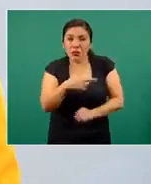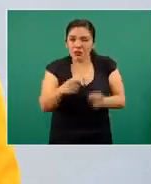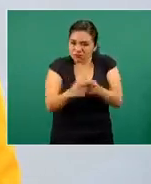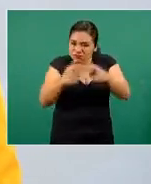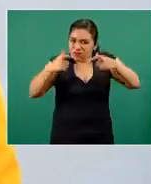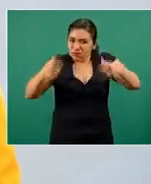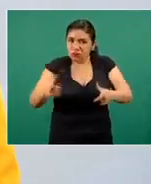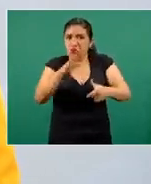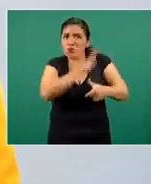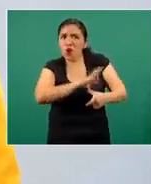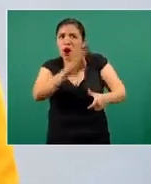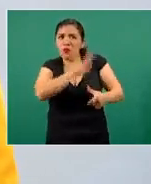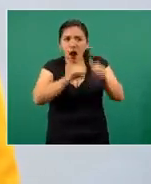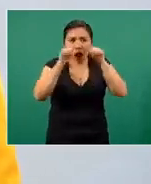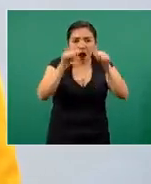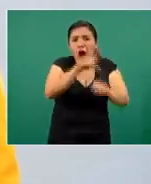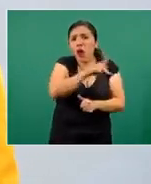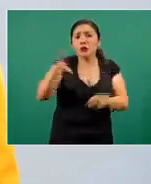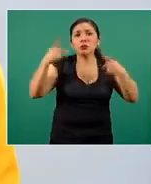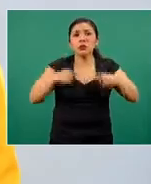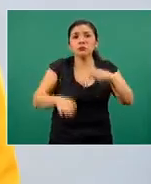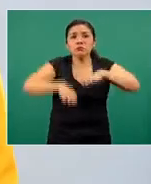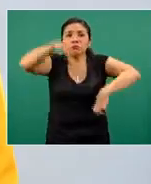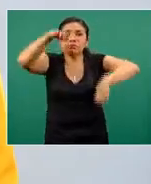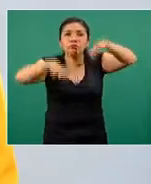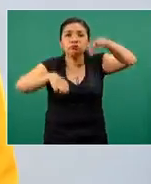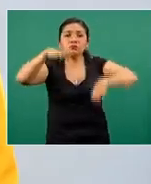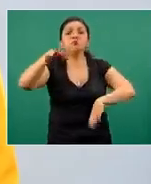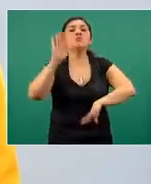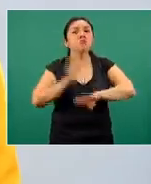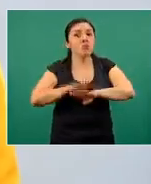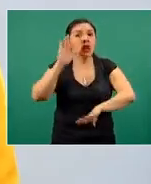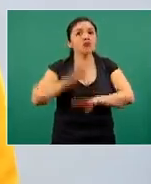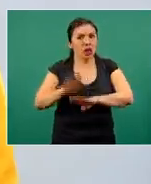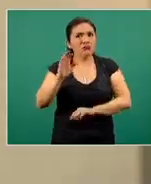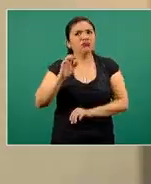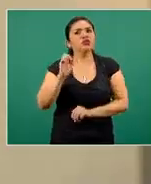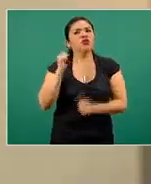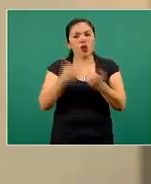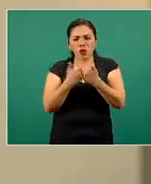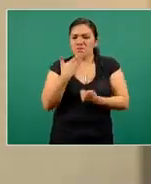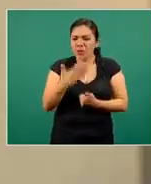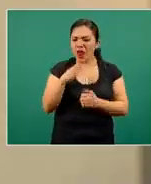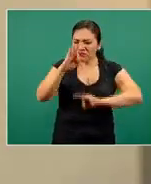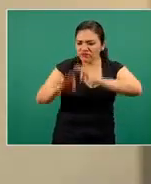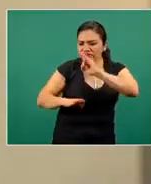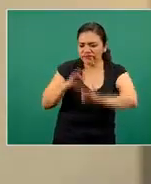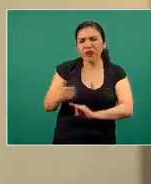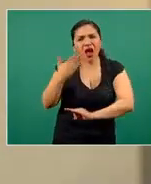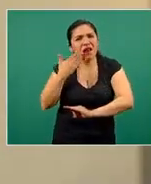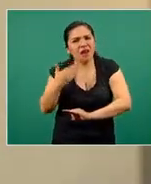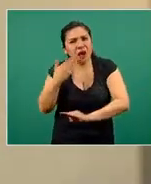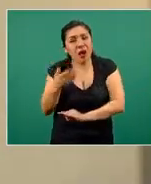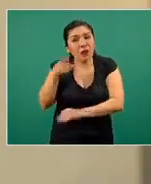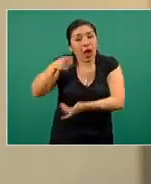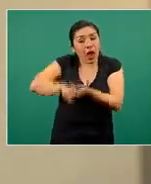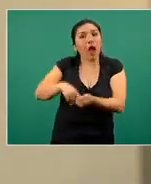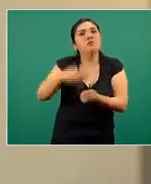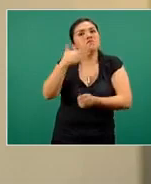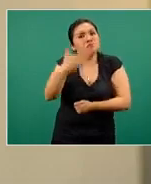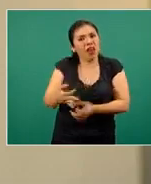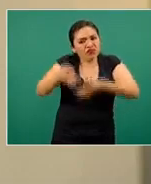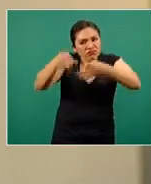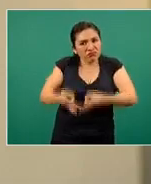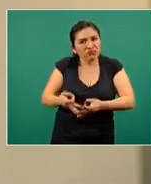para poder atender a los adultos mayores con mucha calidez, pero además con un trato expedito, digno